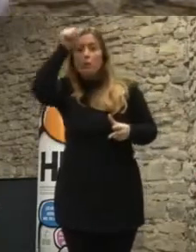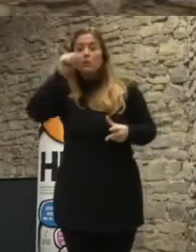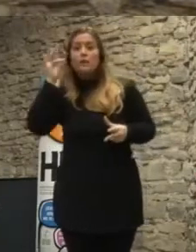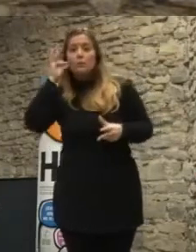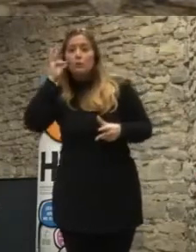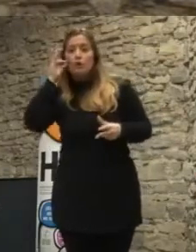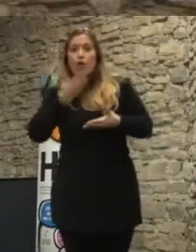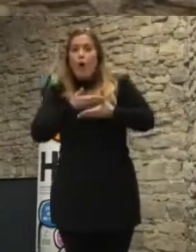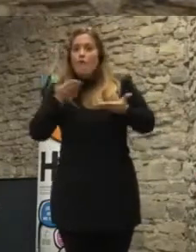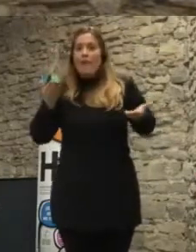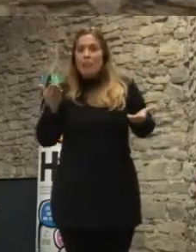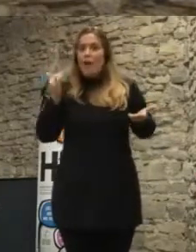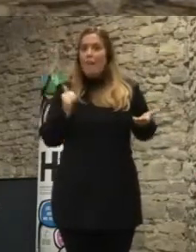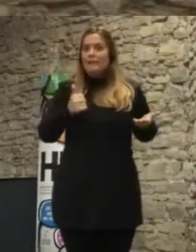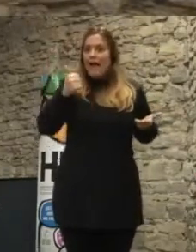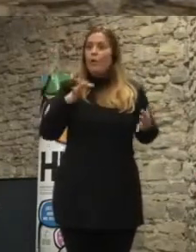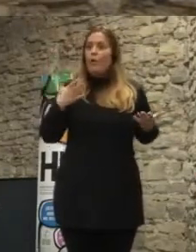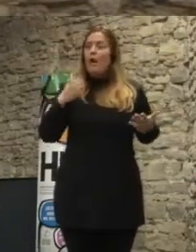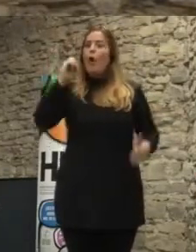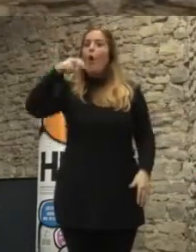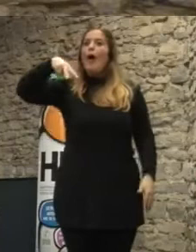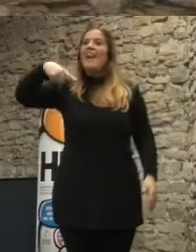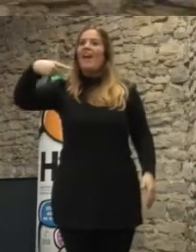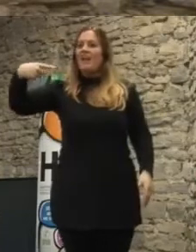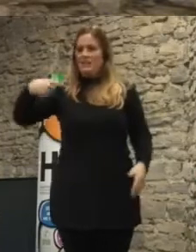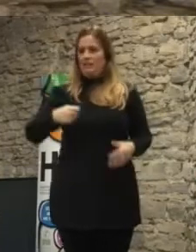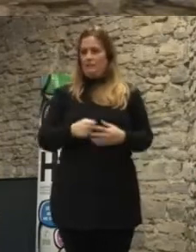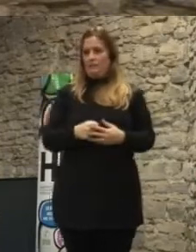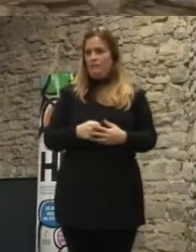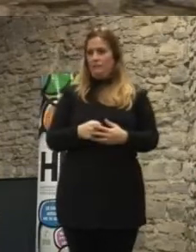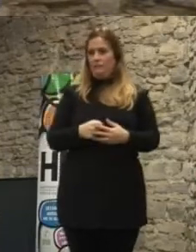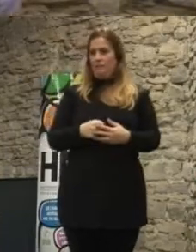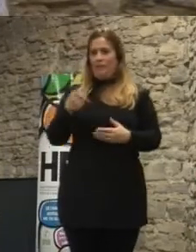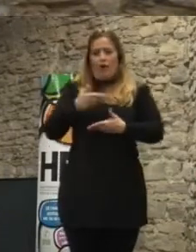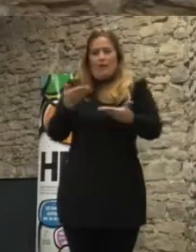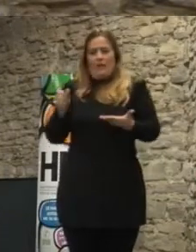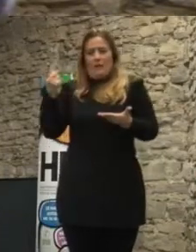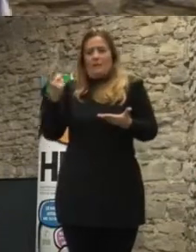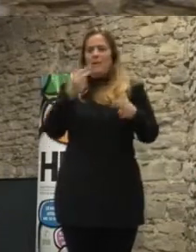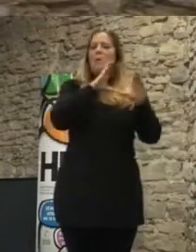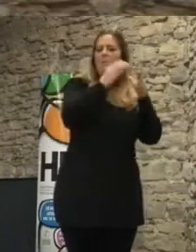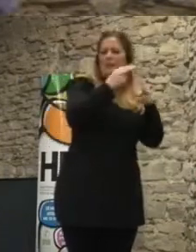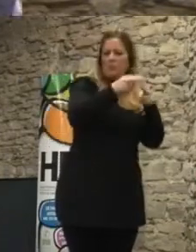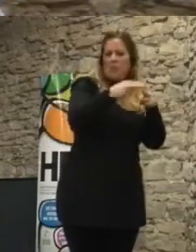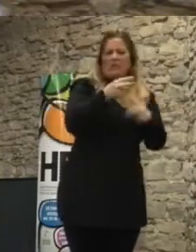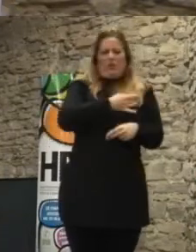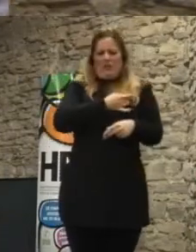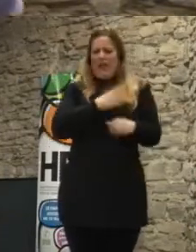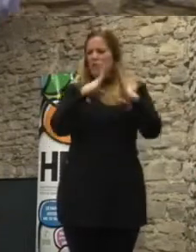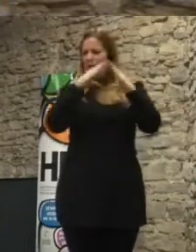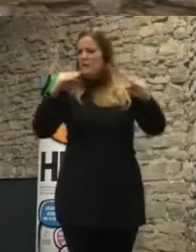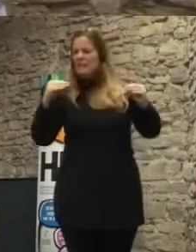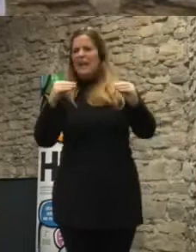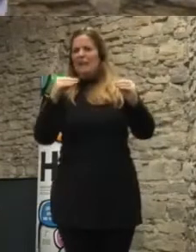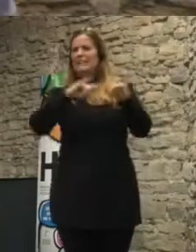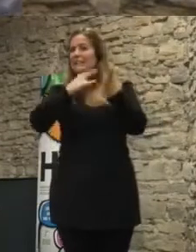confianza son las ONGs, por encima de los partidos políticos, los sindicatos, las universidades, el sistema